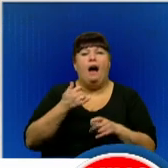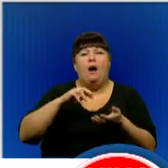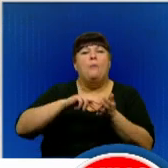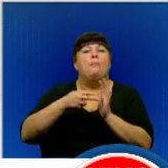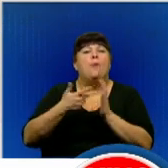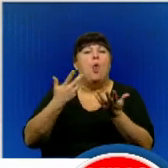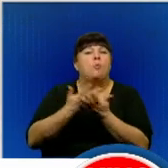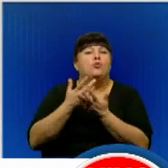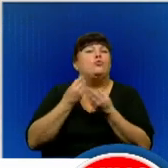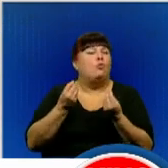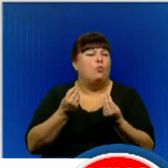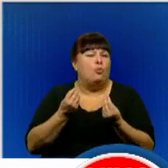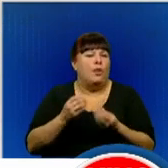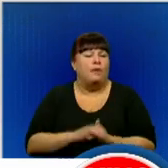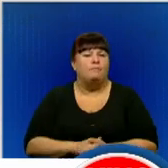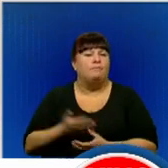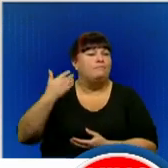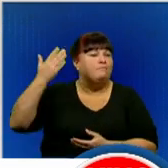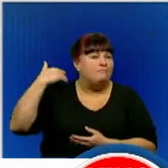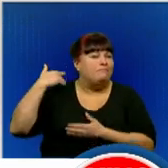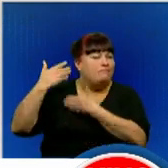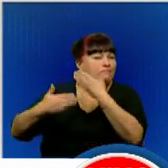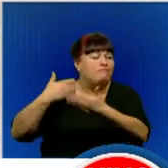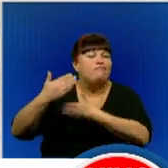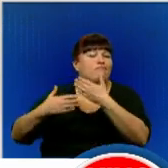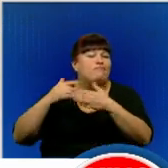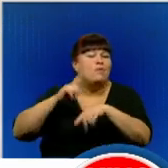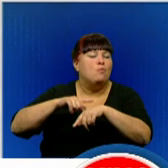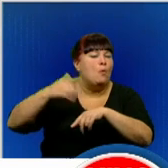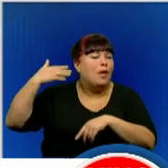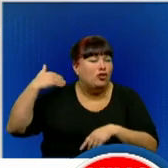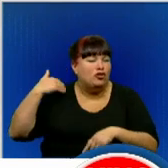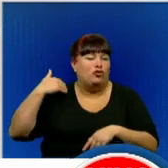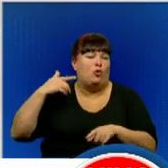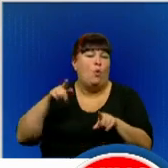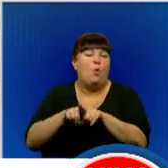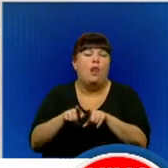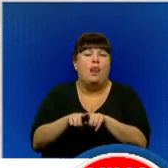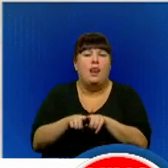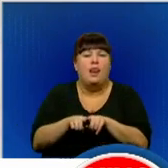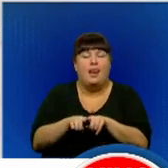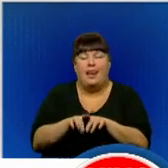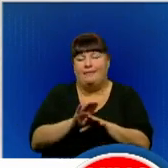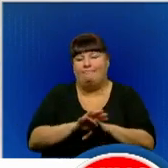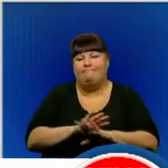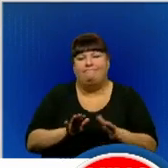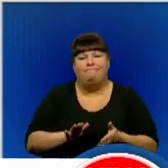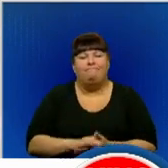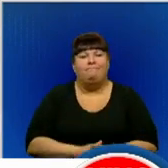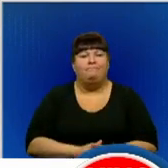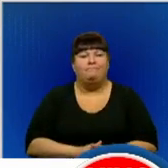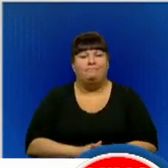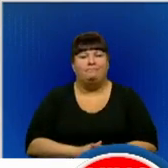consecuencias de un proceso en el que de manera absolutamente